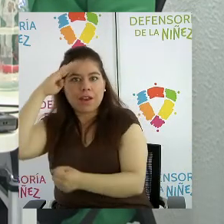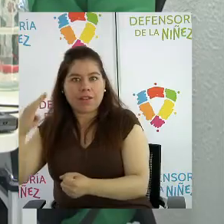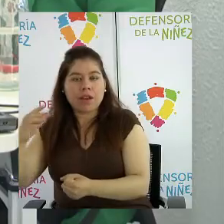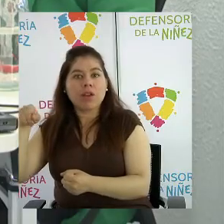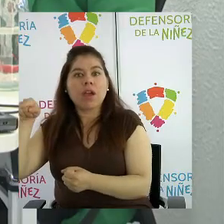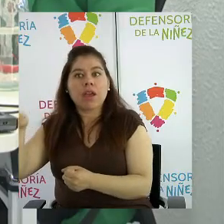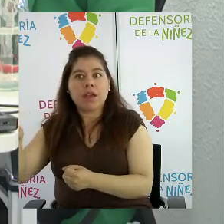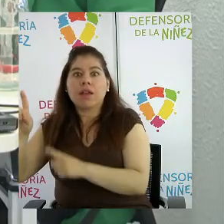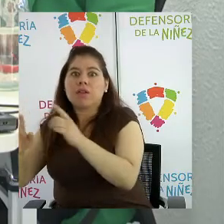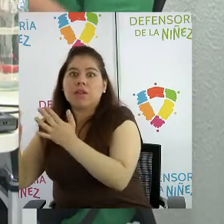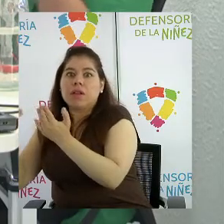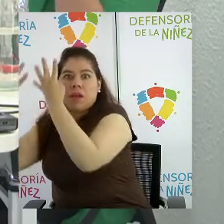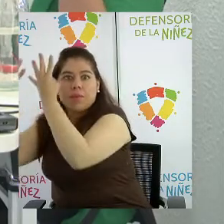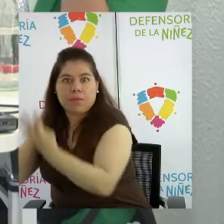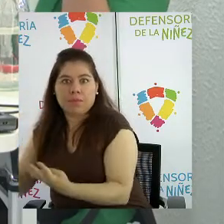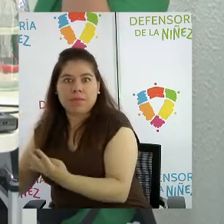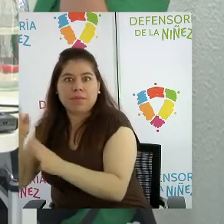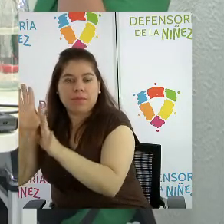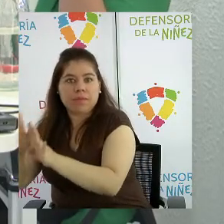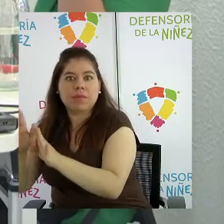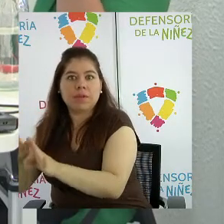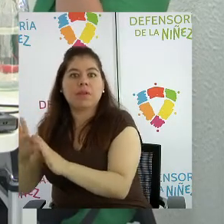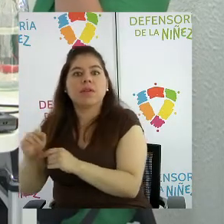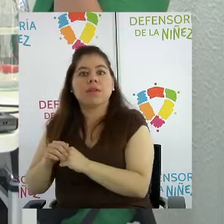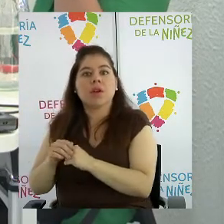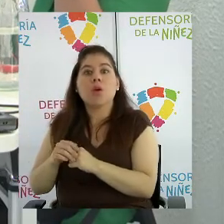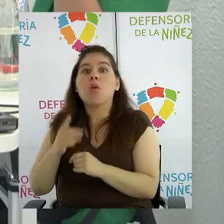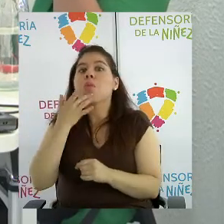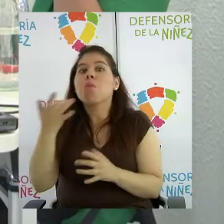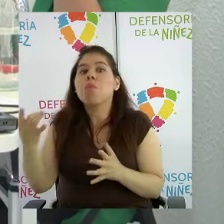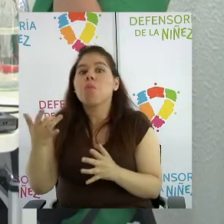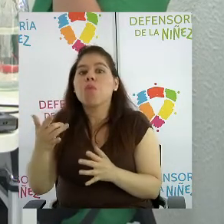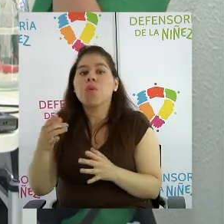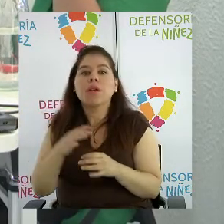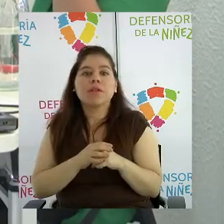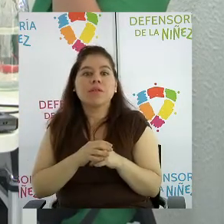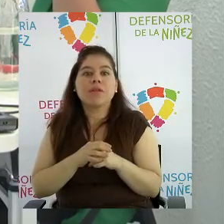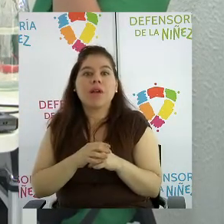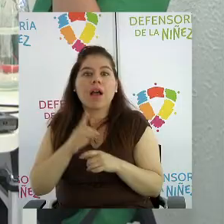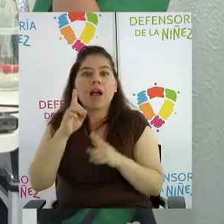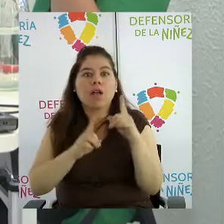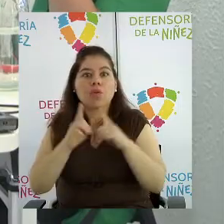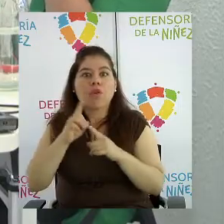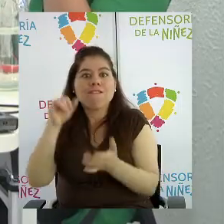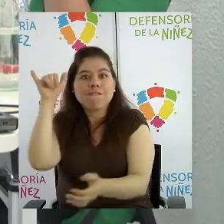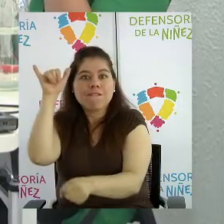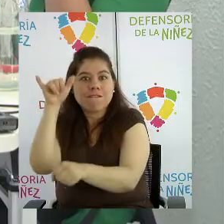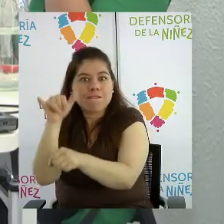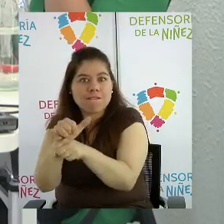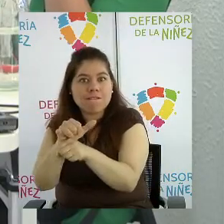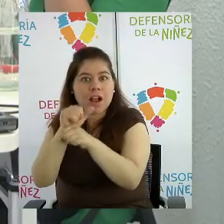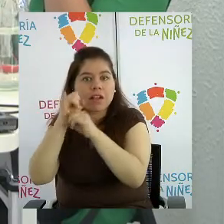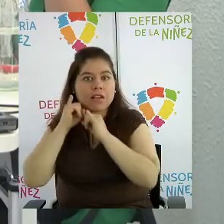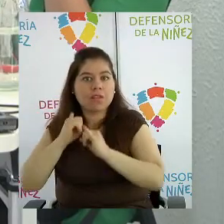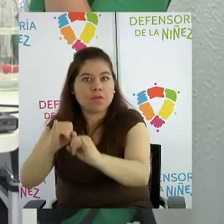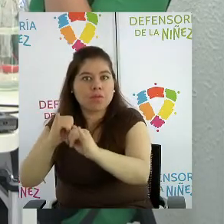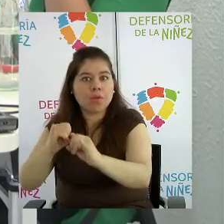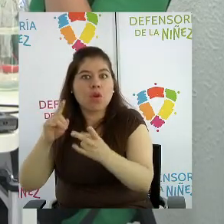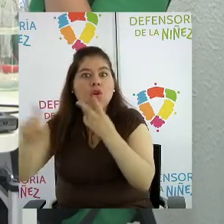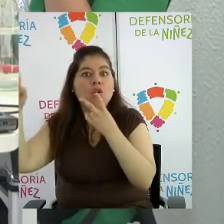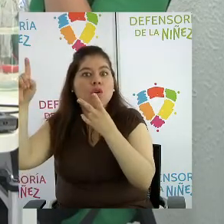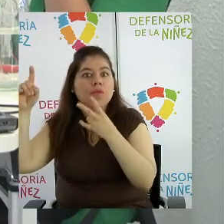preventiva decretada por el tribunal por los delitos de homicidio frustrado, apremios ilegítimos y falsificación de instrumento público. Porque